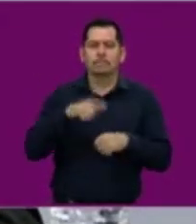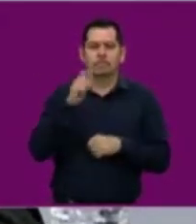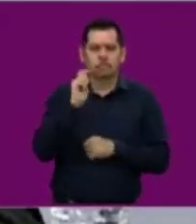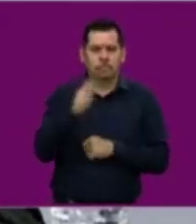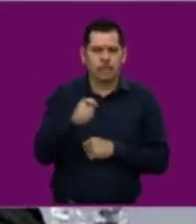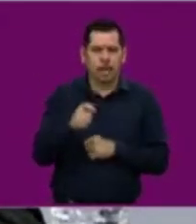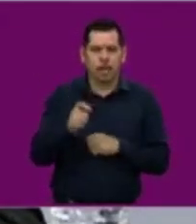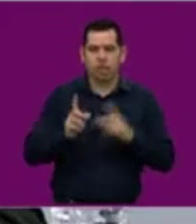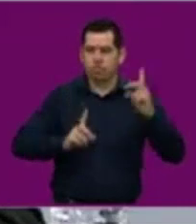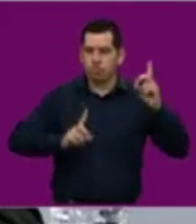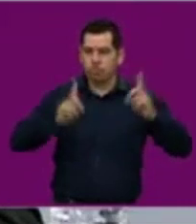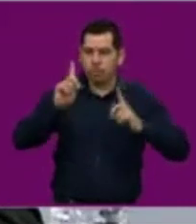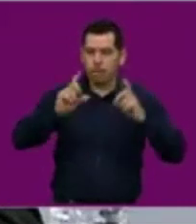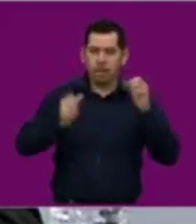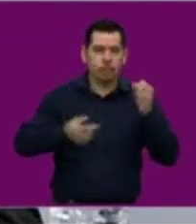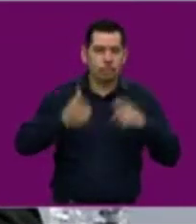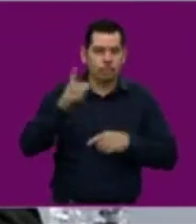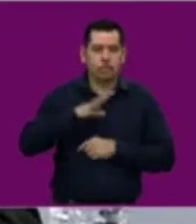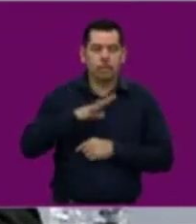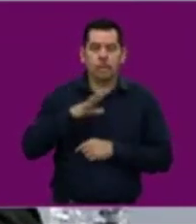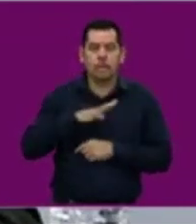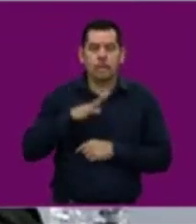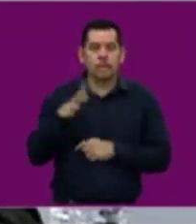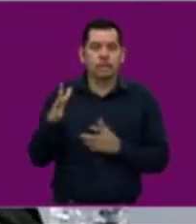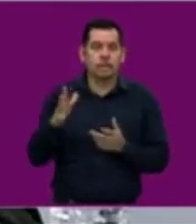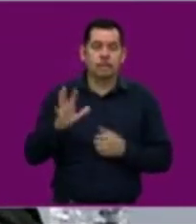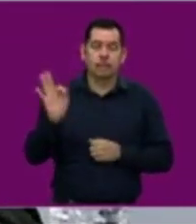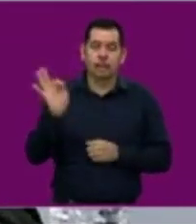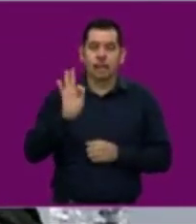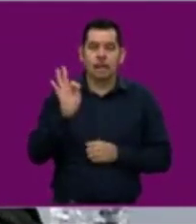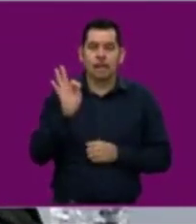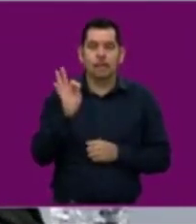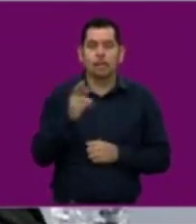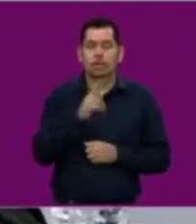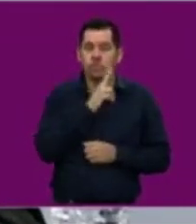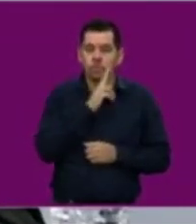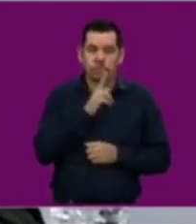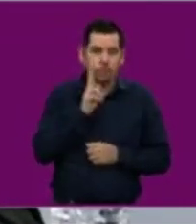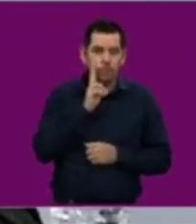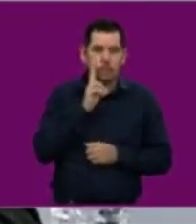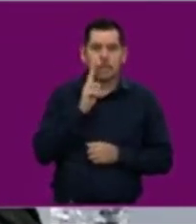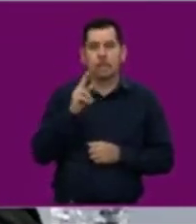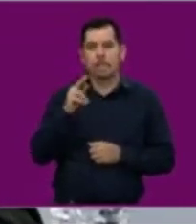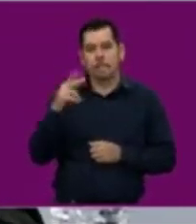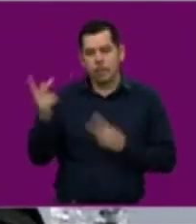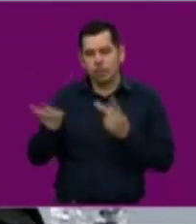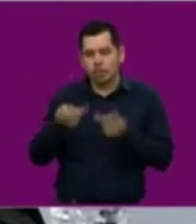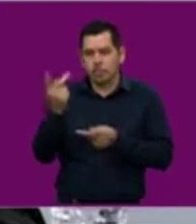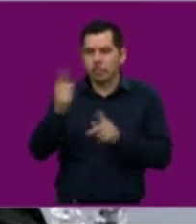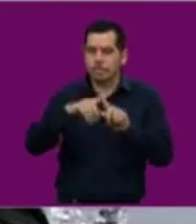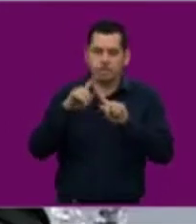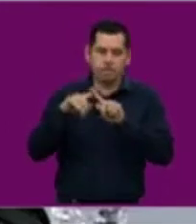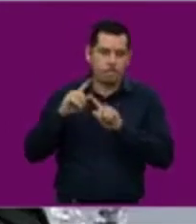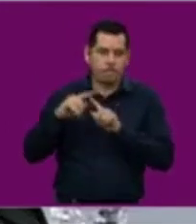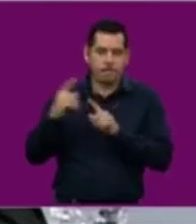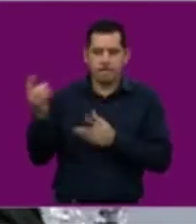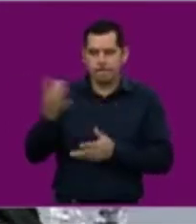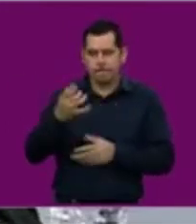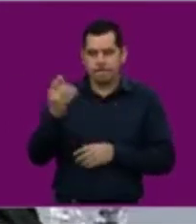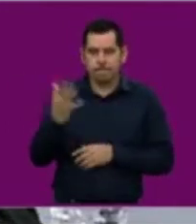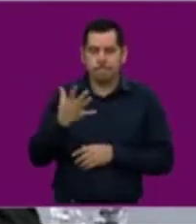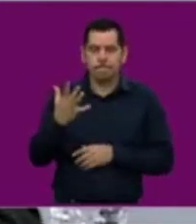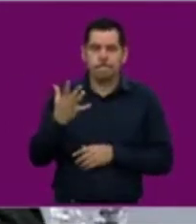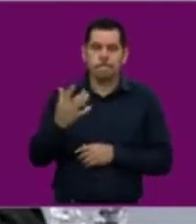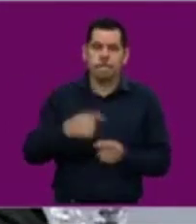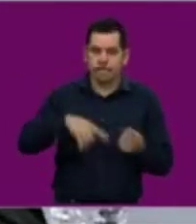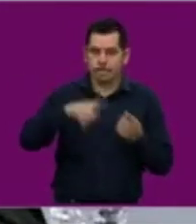algunas dudas que a través de diversos medios de comunicación nos han hecho llegar en primer